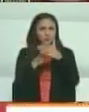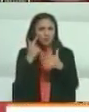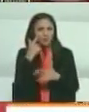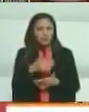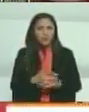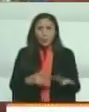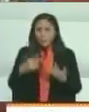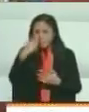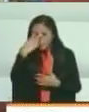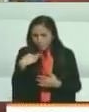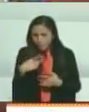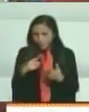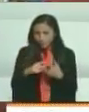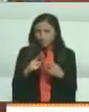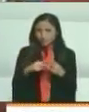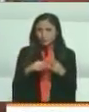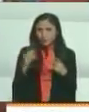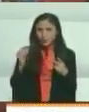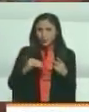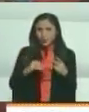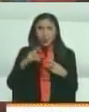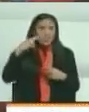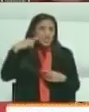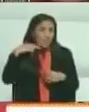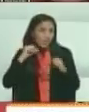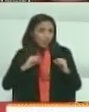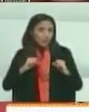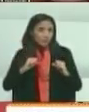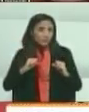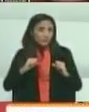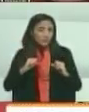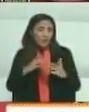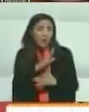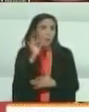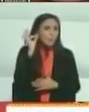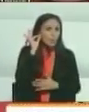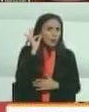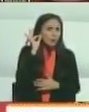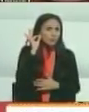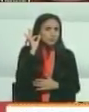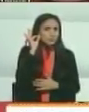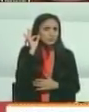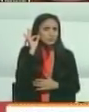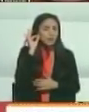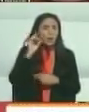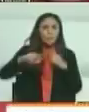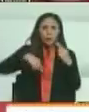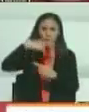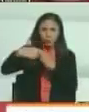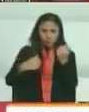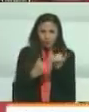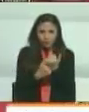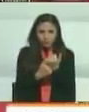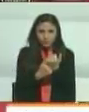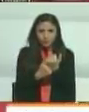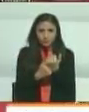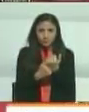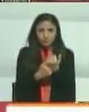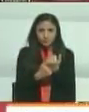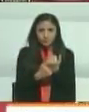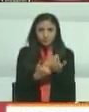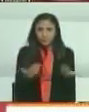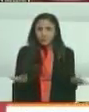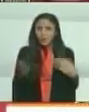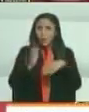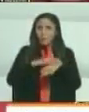pobre, por negra, por mujer, por revolucionaria, o